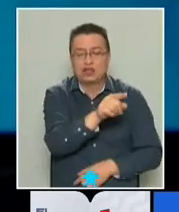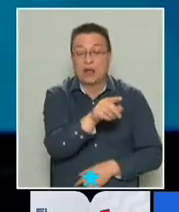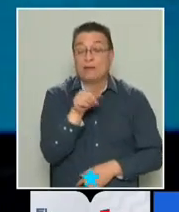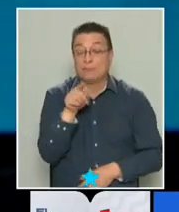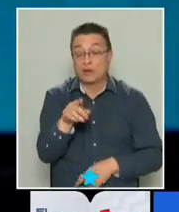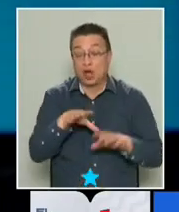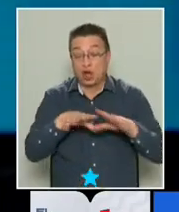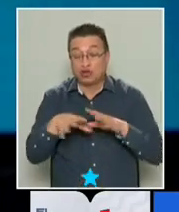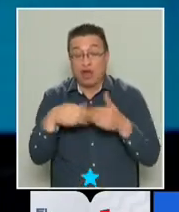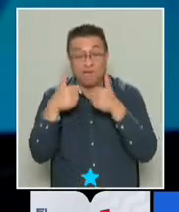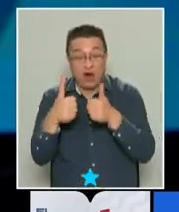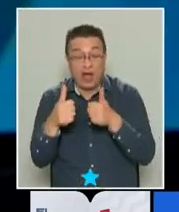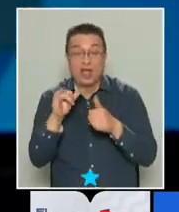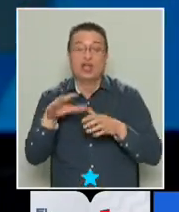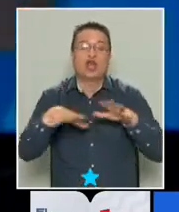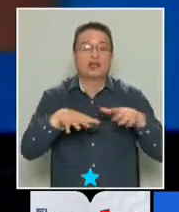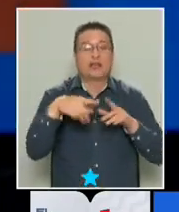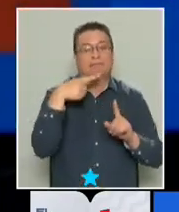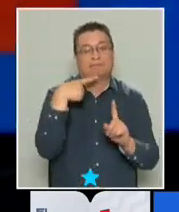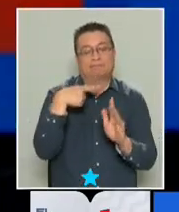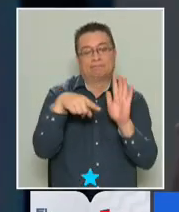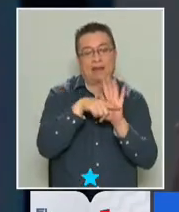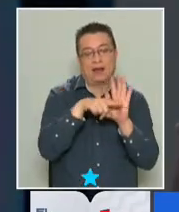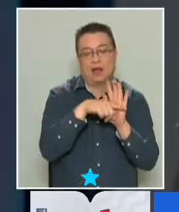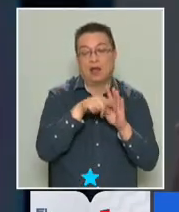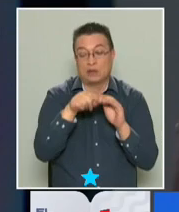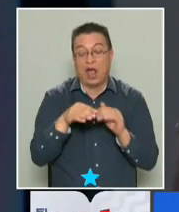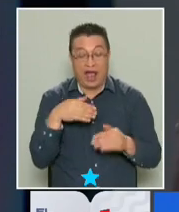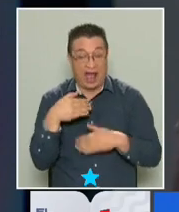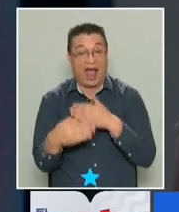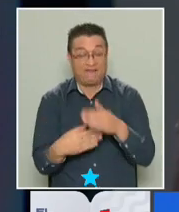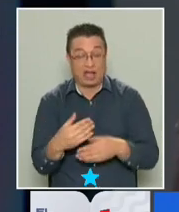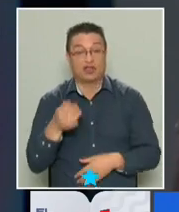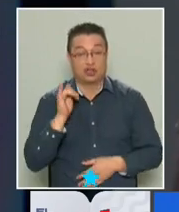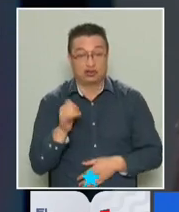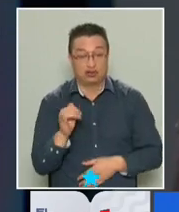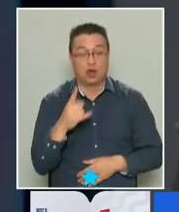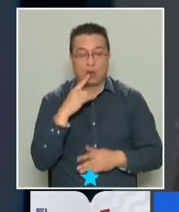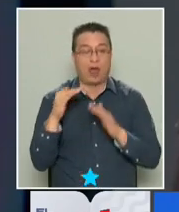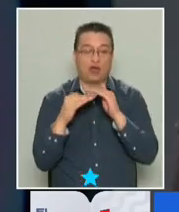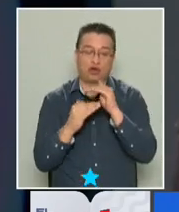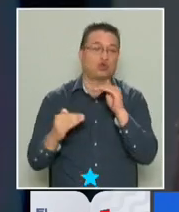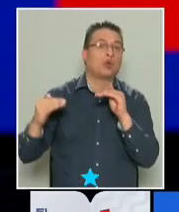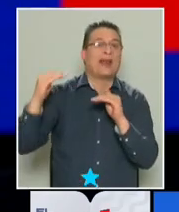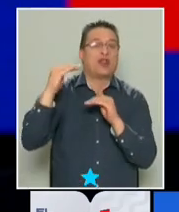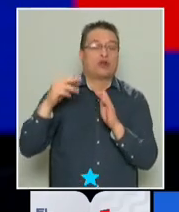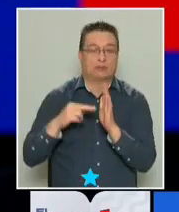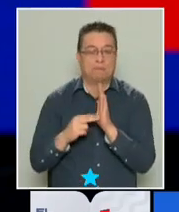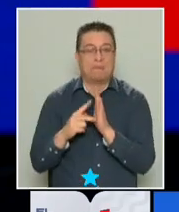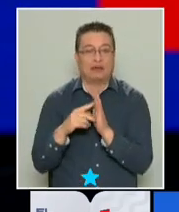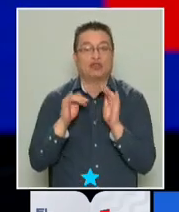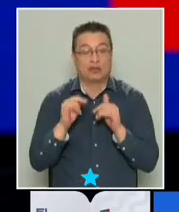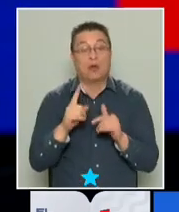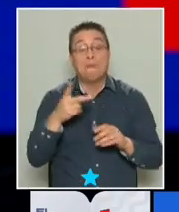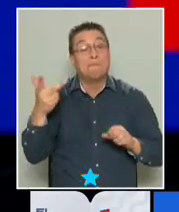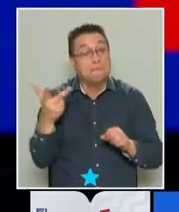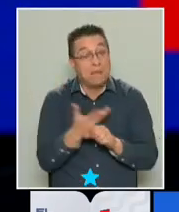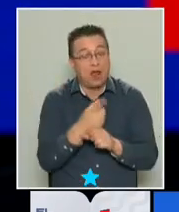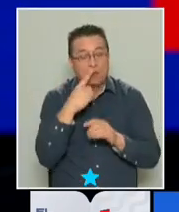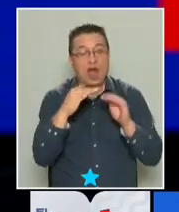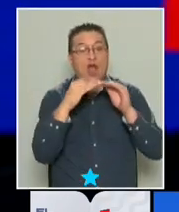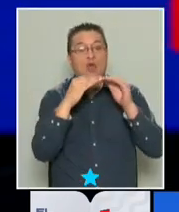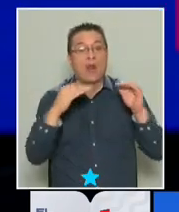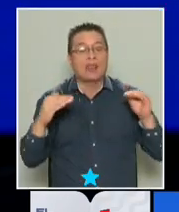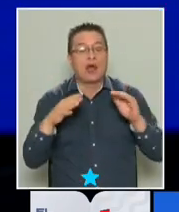algo bueno y algo malo lo bueno es que sí claro es un avance porque es una etapa superior por digamos de igualdad lo malo es que es una igualdad